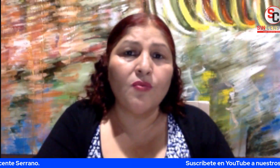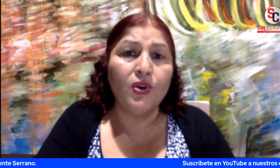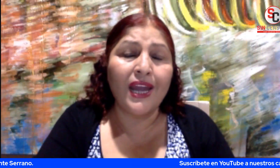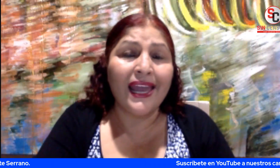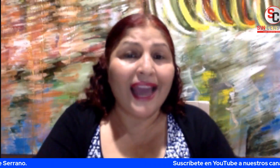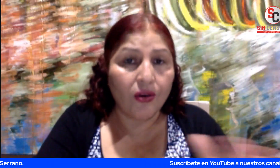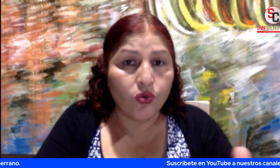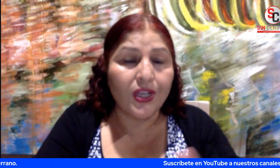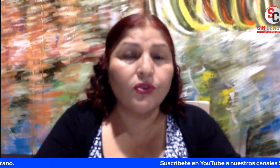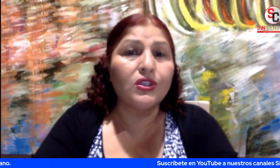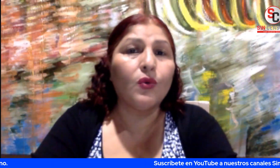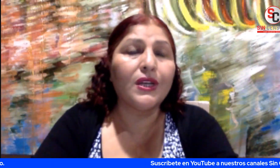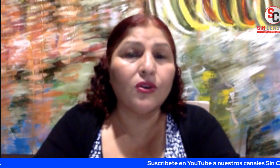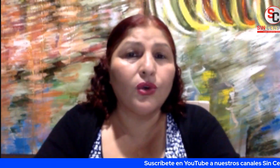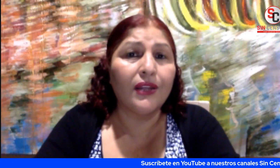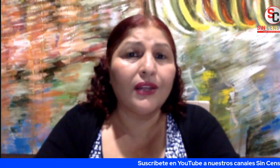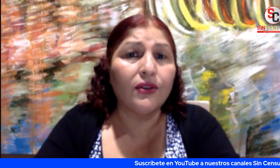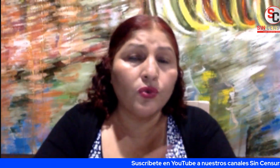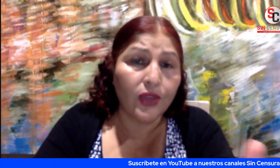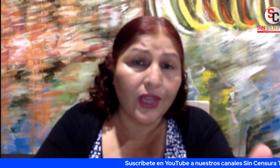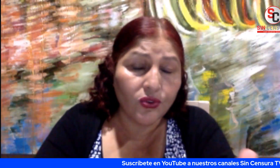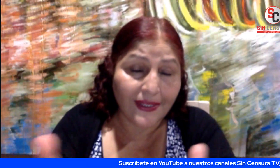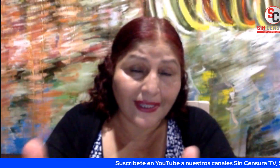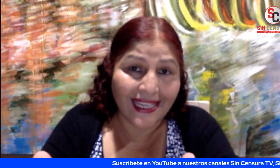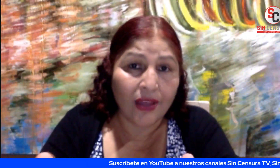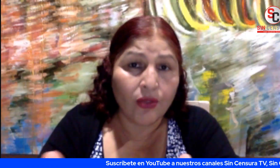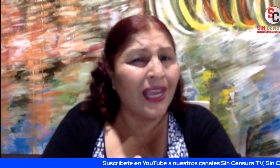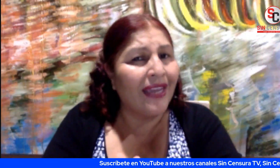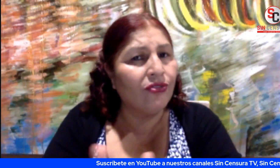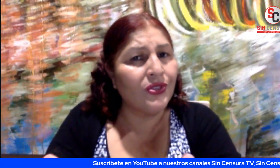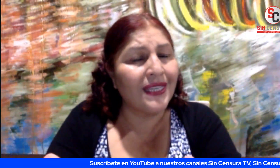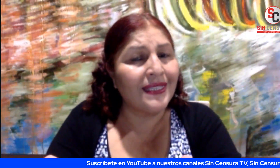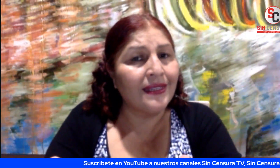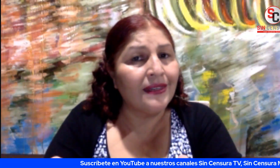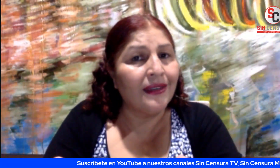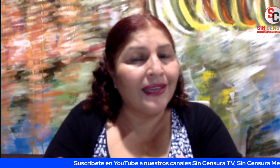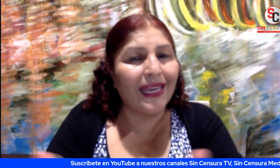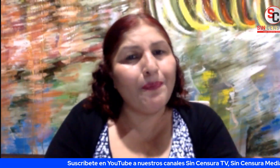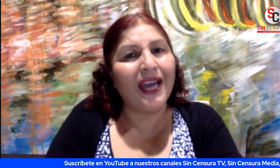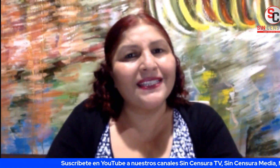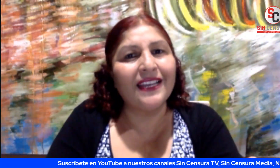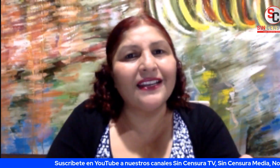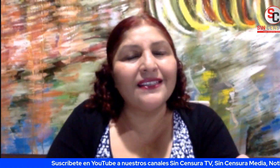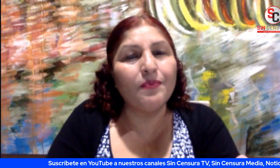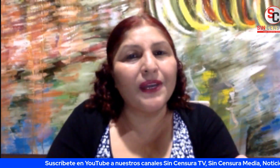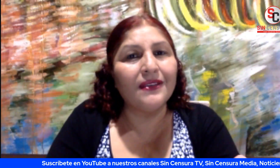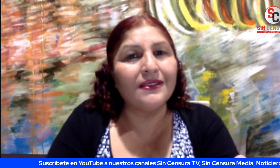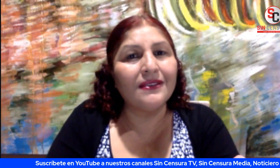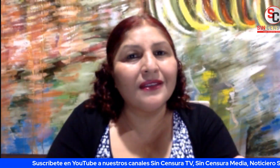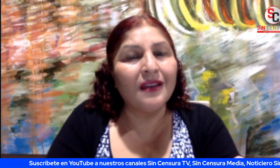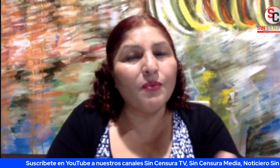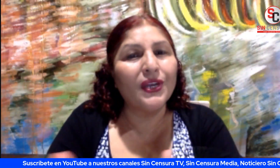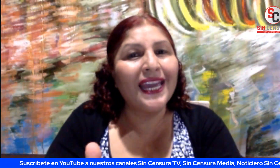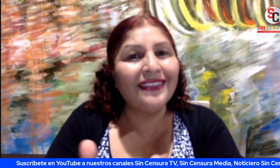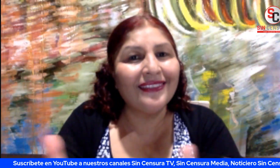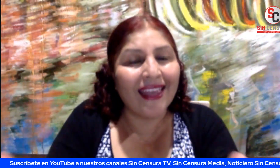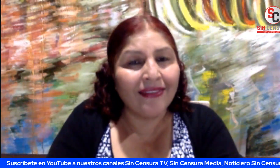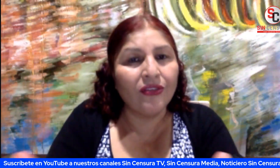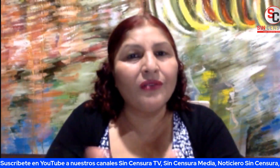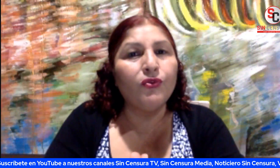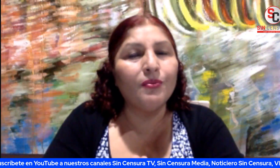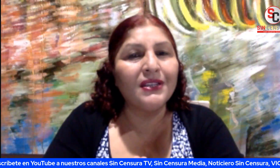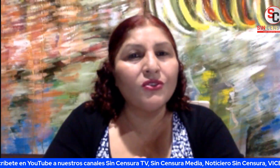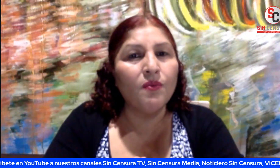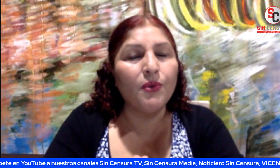hermanos Carmona acusados de huachicoleros, uno de ellos asesinado. Entonces, ¿qué pasa en este país? ¿Por qué hay